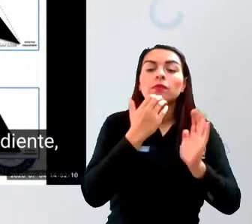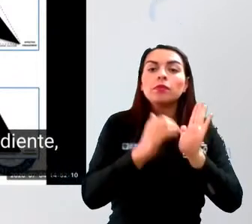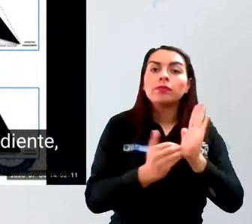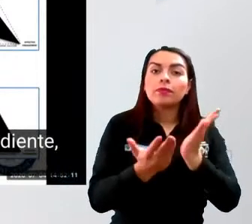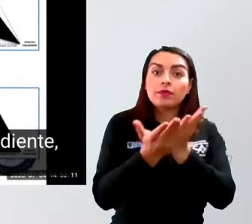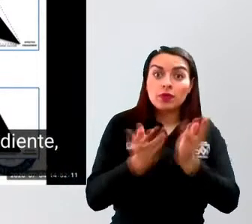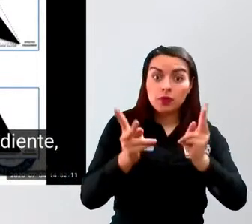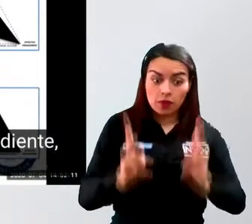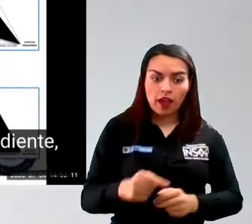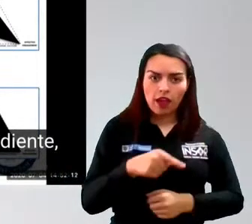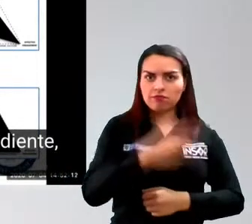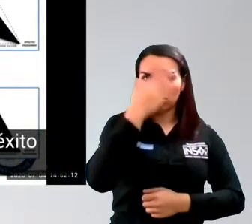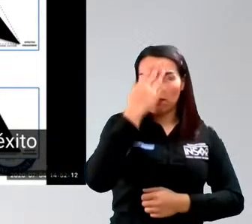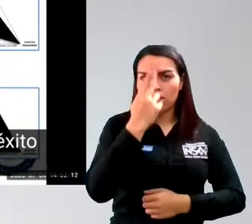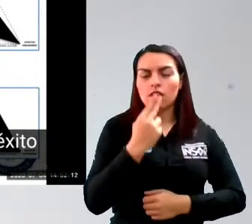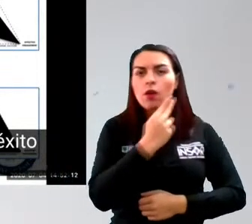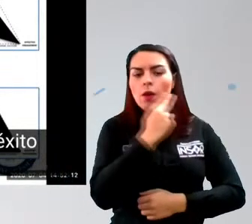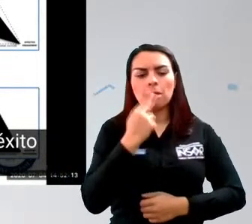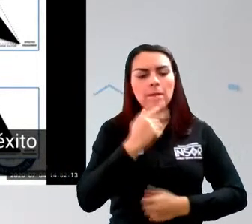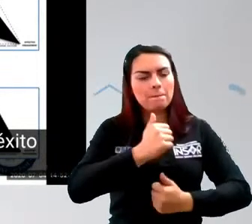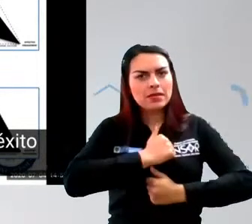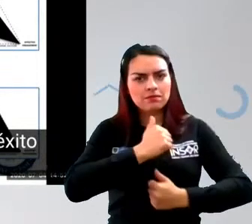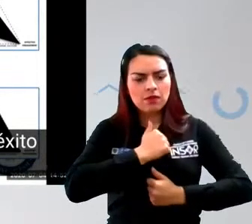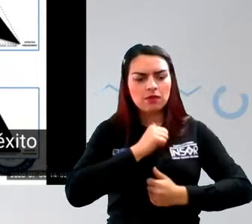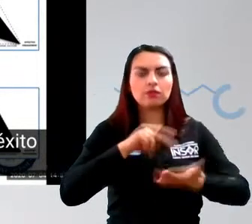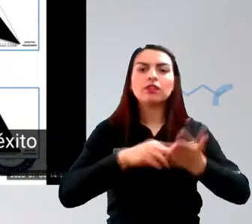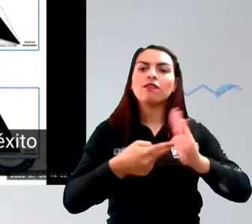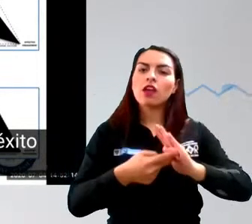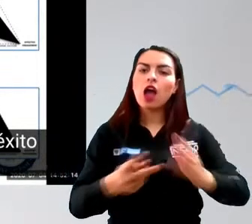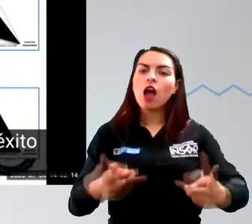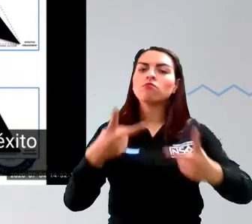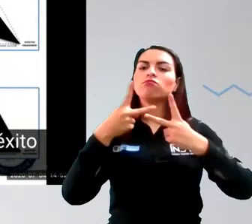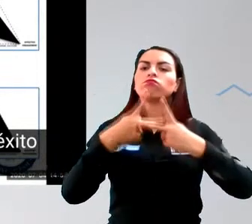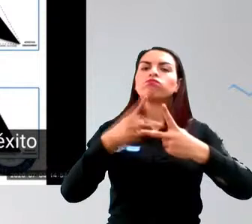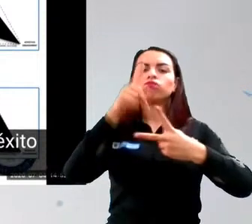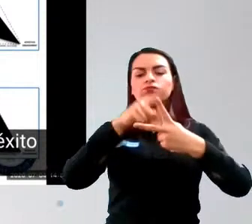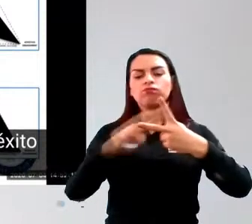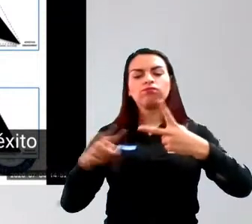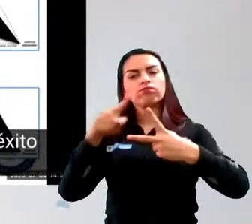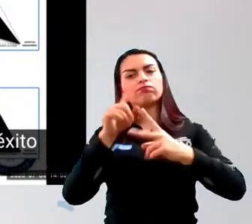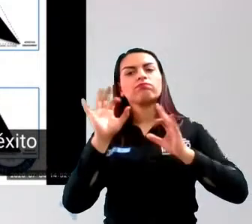manera independiente, por lo que llena todo el triángulo. Este